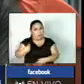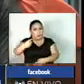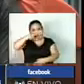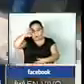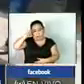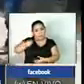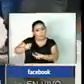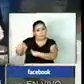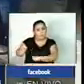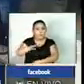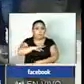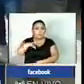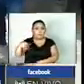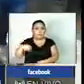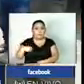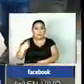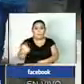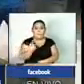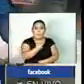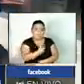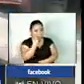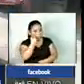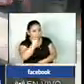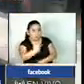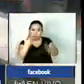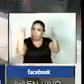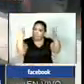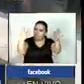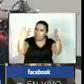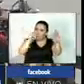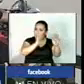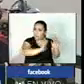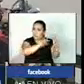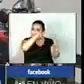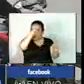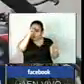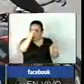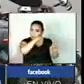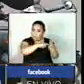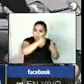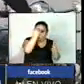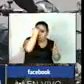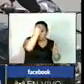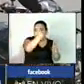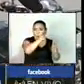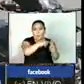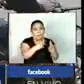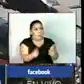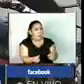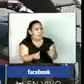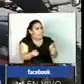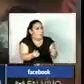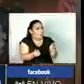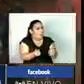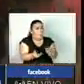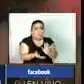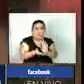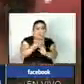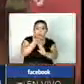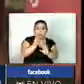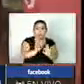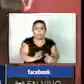a mi hogar los usuarios aplauden el trabajo de los gemelos visionarios y el crecimiento que en pocas semanas ha tenido